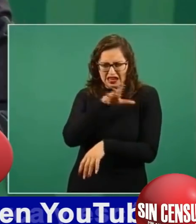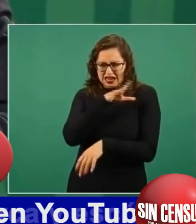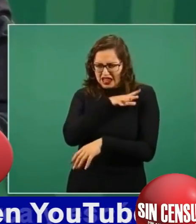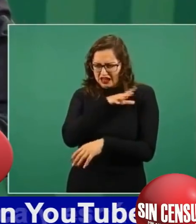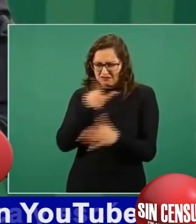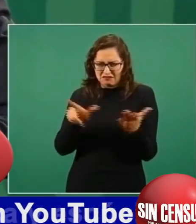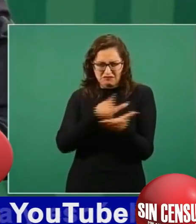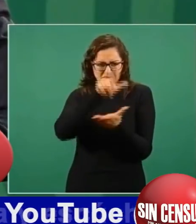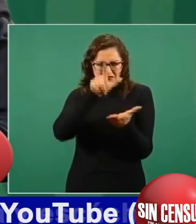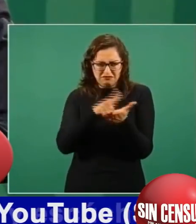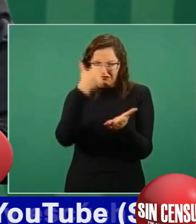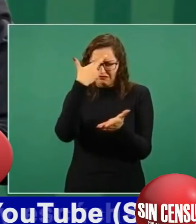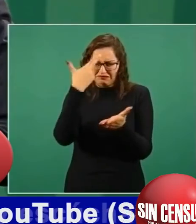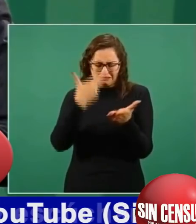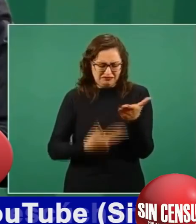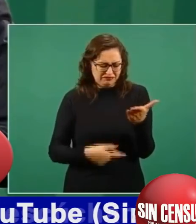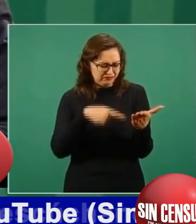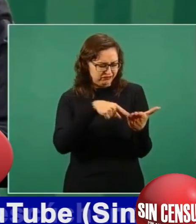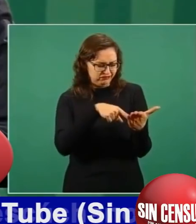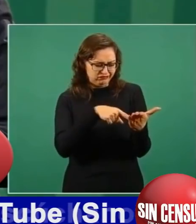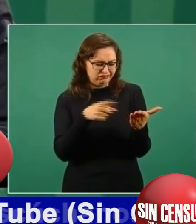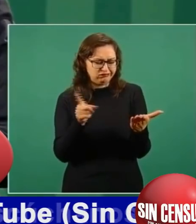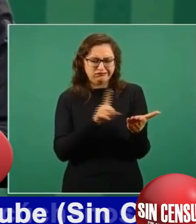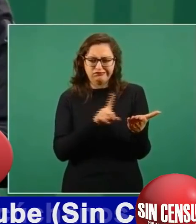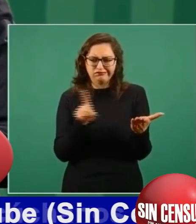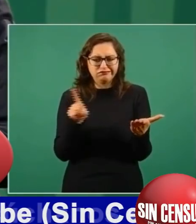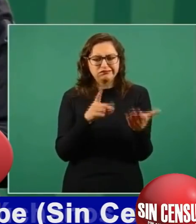quería juzgar al general.